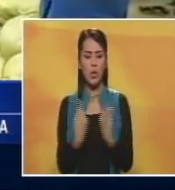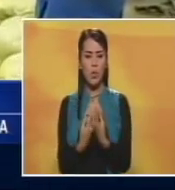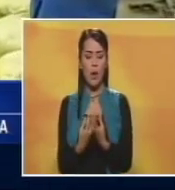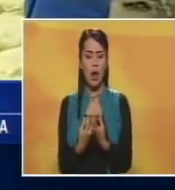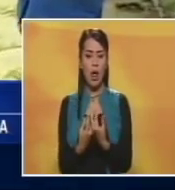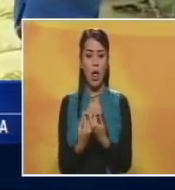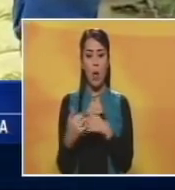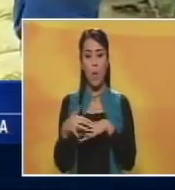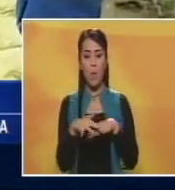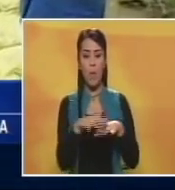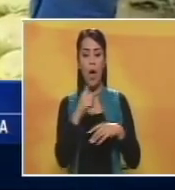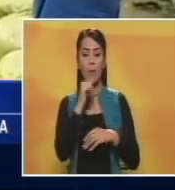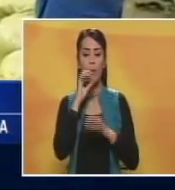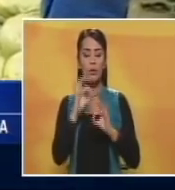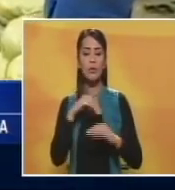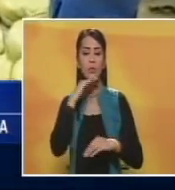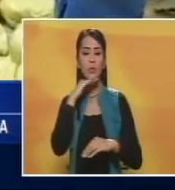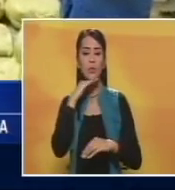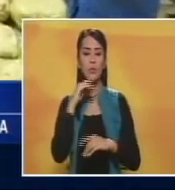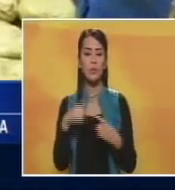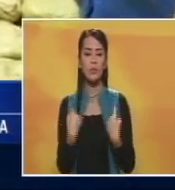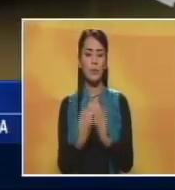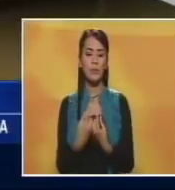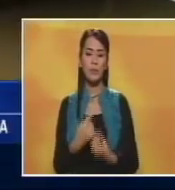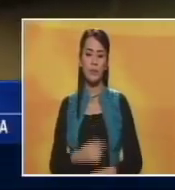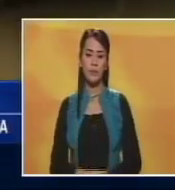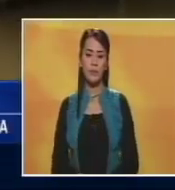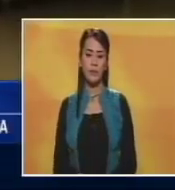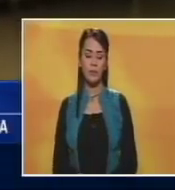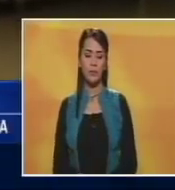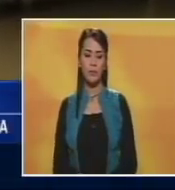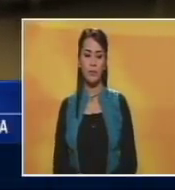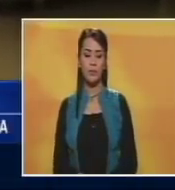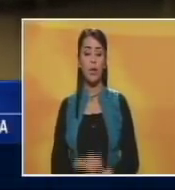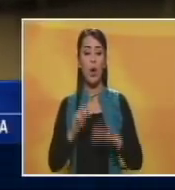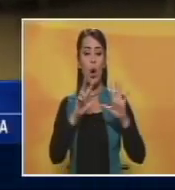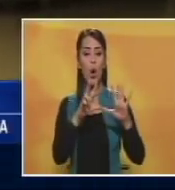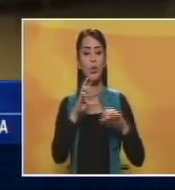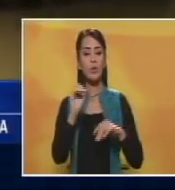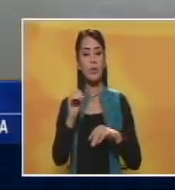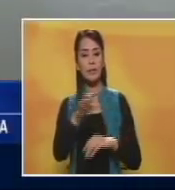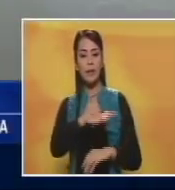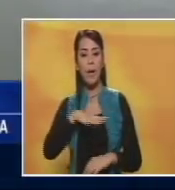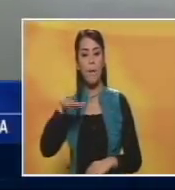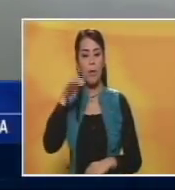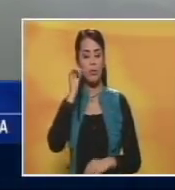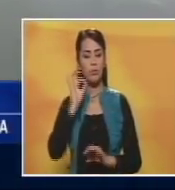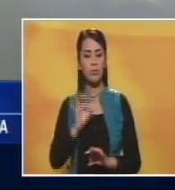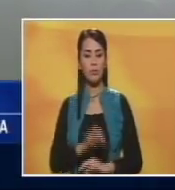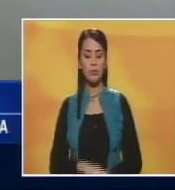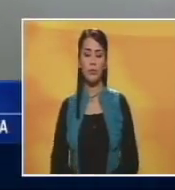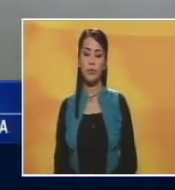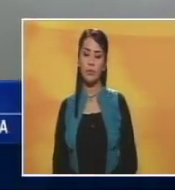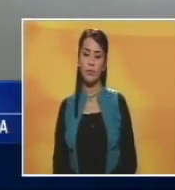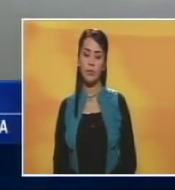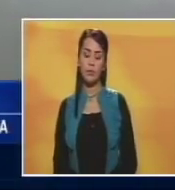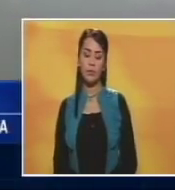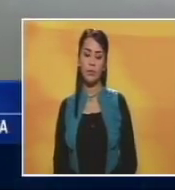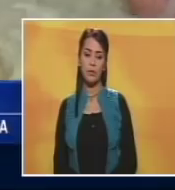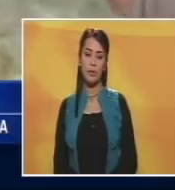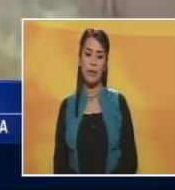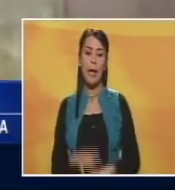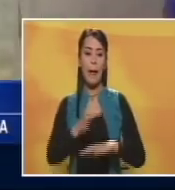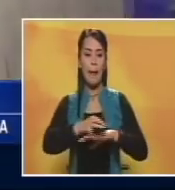en la zona central del país que ha provocado la inundación de más de 80 poblaciones. El incidente ocurrió